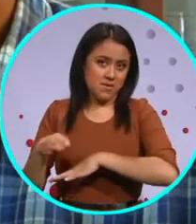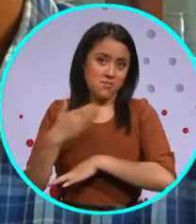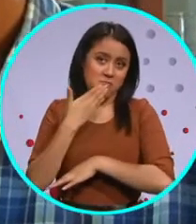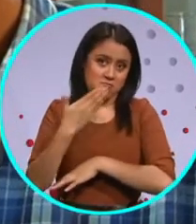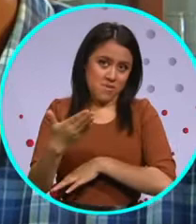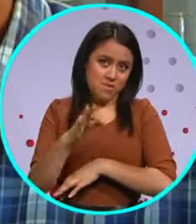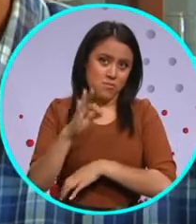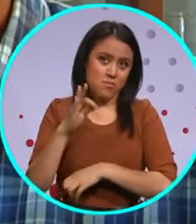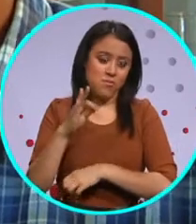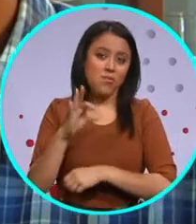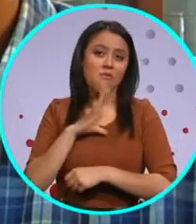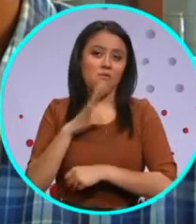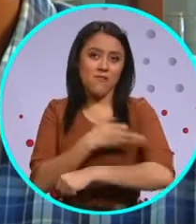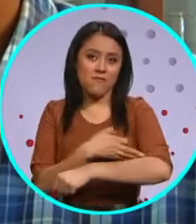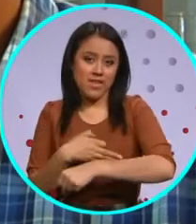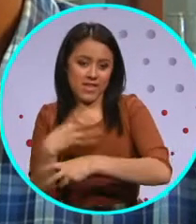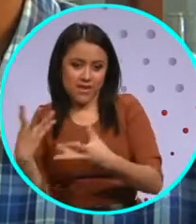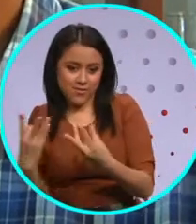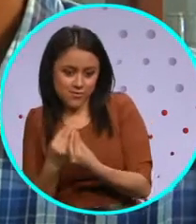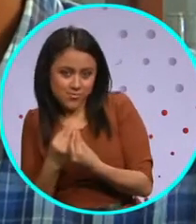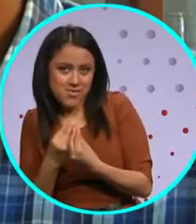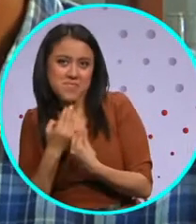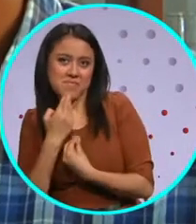permite hacer más en mi familia